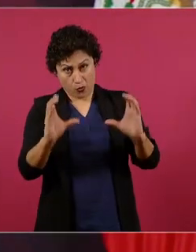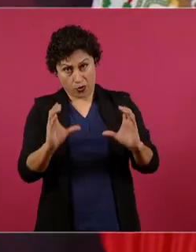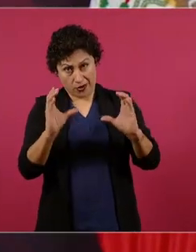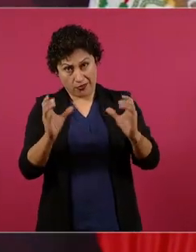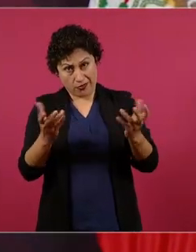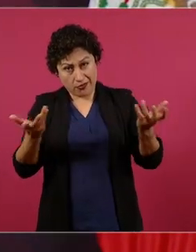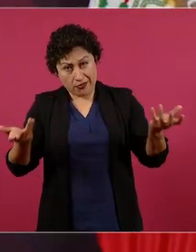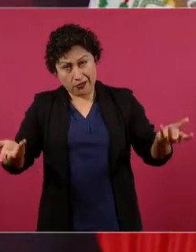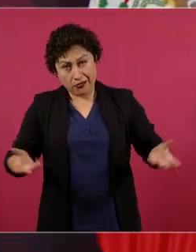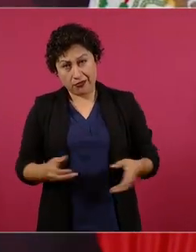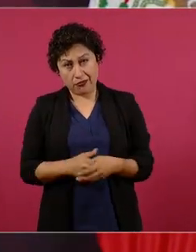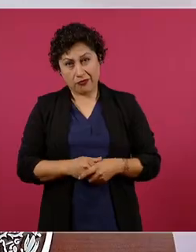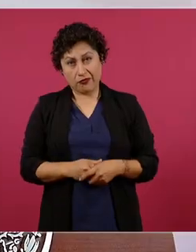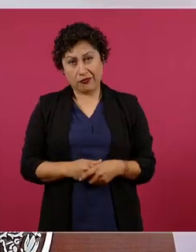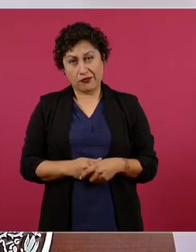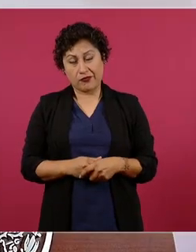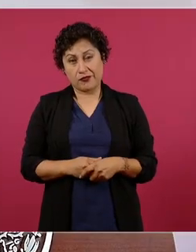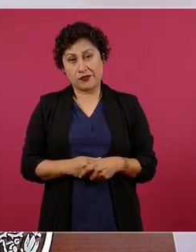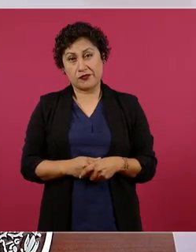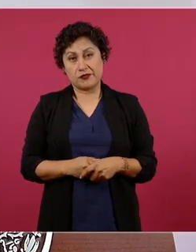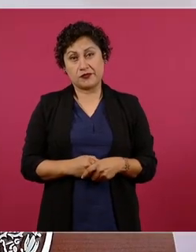cuídense.